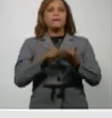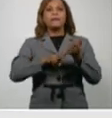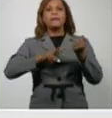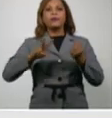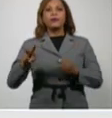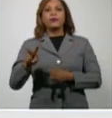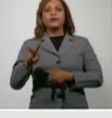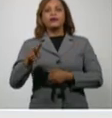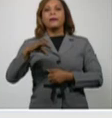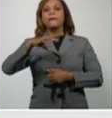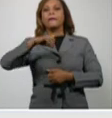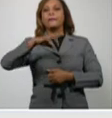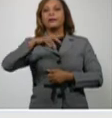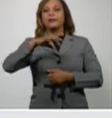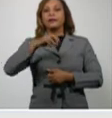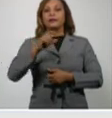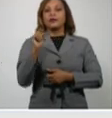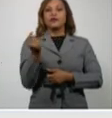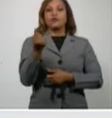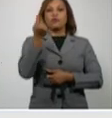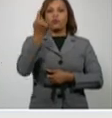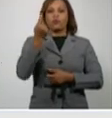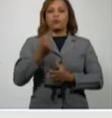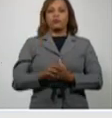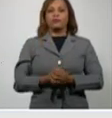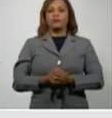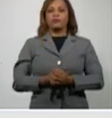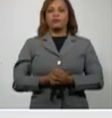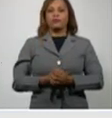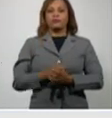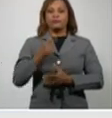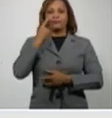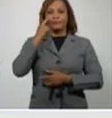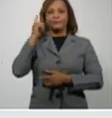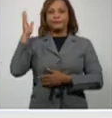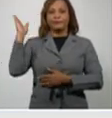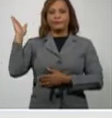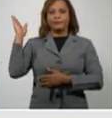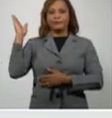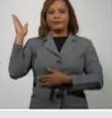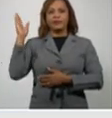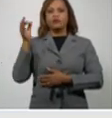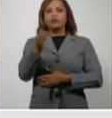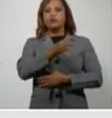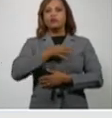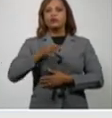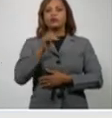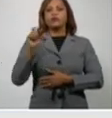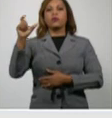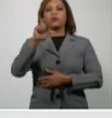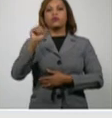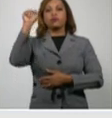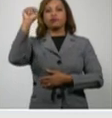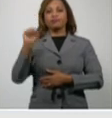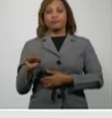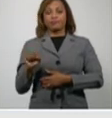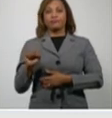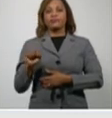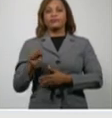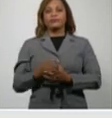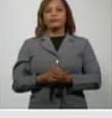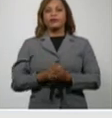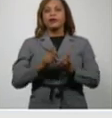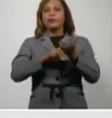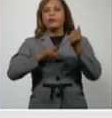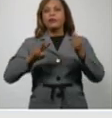de Pinar del Río 1, ahí lo tienen, del municipio Consolación del Sur, de la provincia